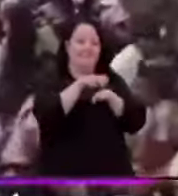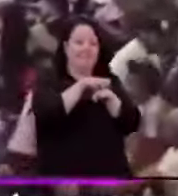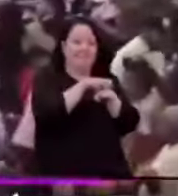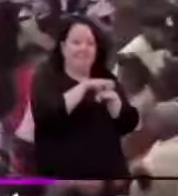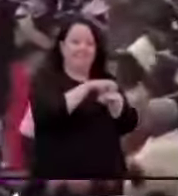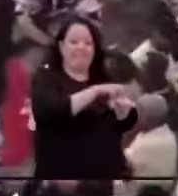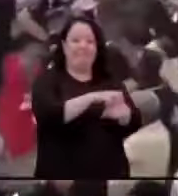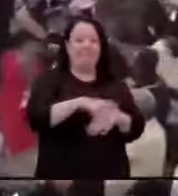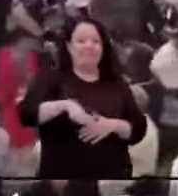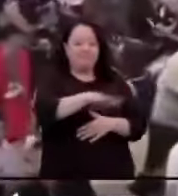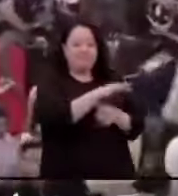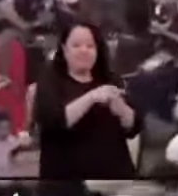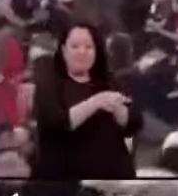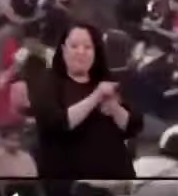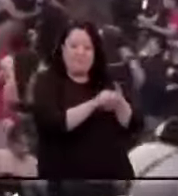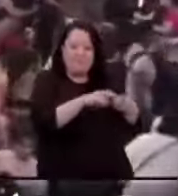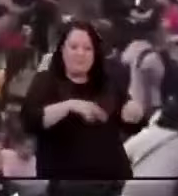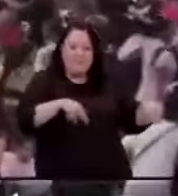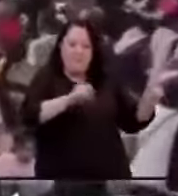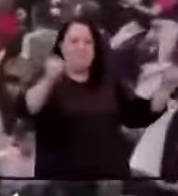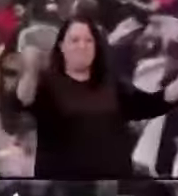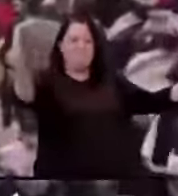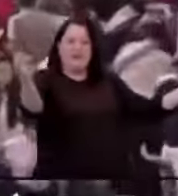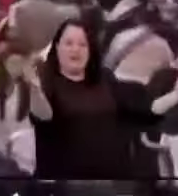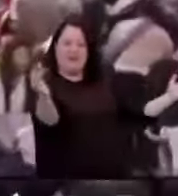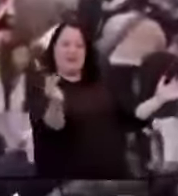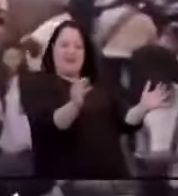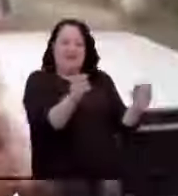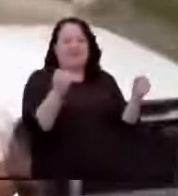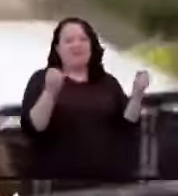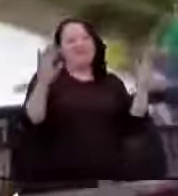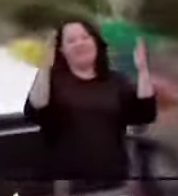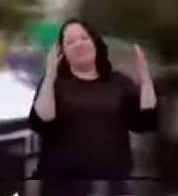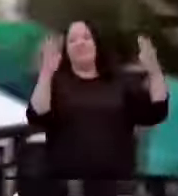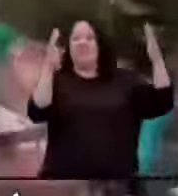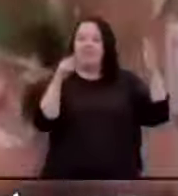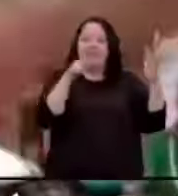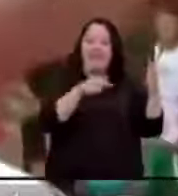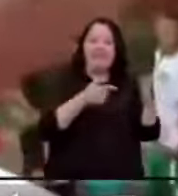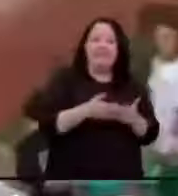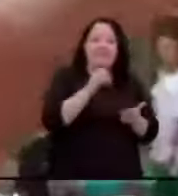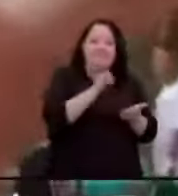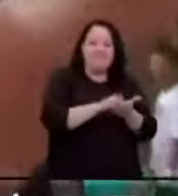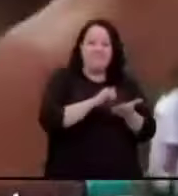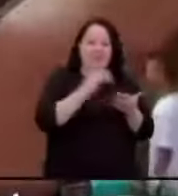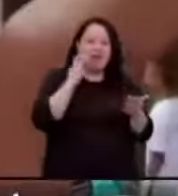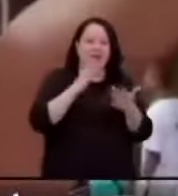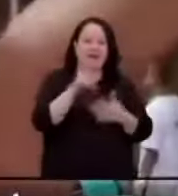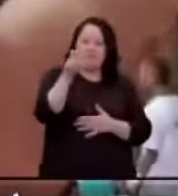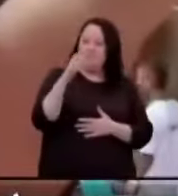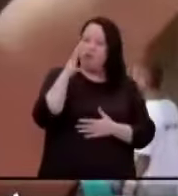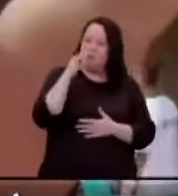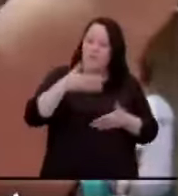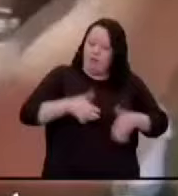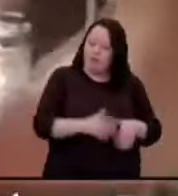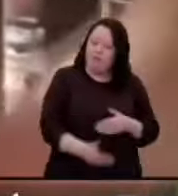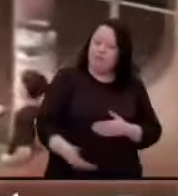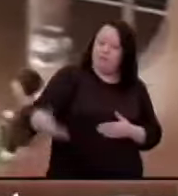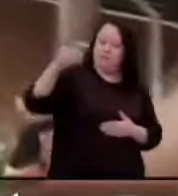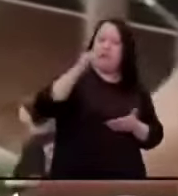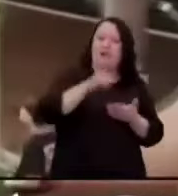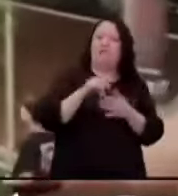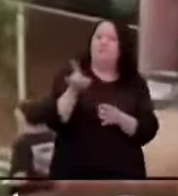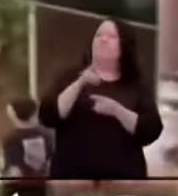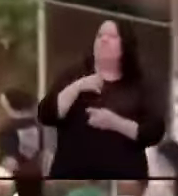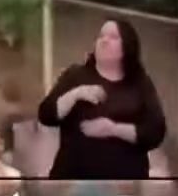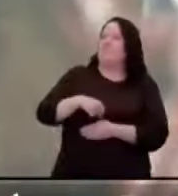Puerto Boyacá se volcó a las calles para vivir la fiesta, con la que se avivó el orgullo por un hombre de esta tierra. Muy importante